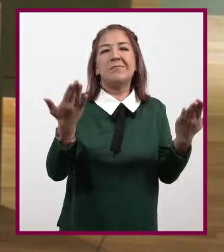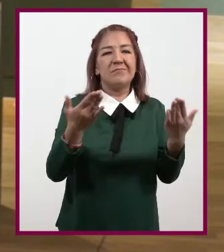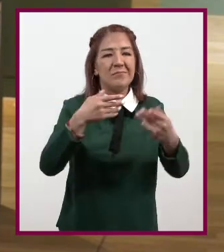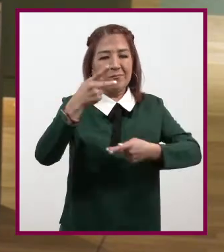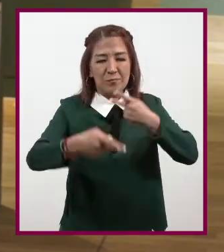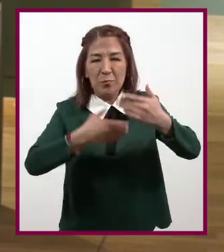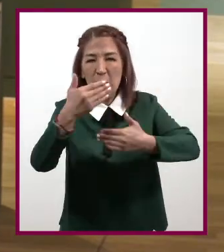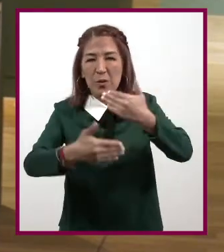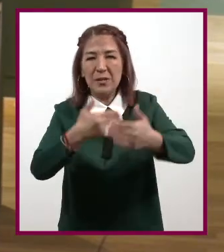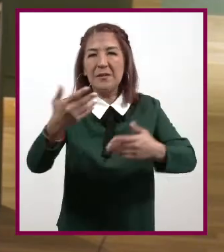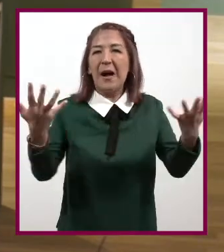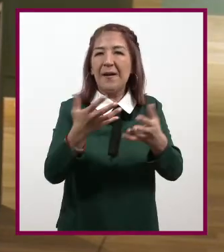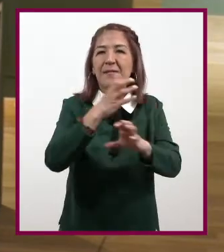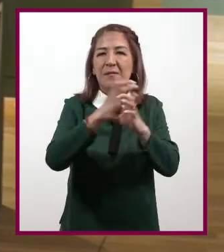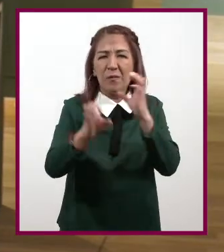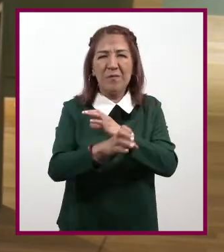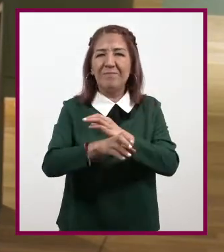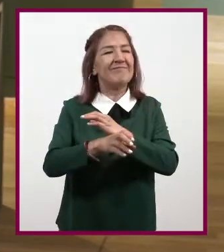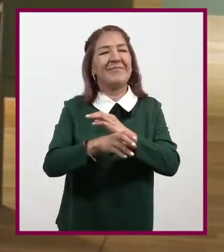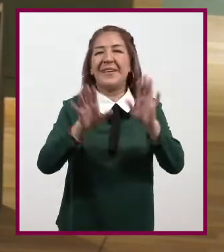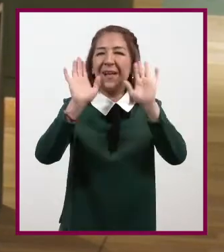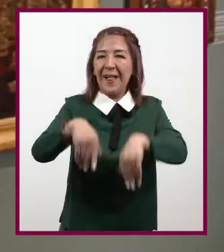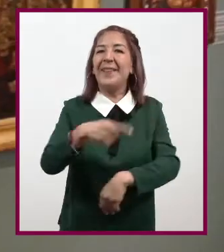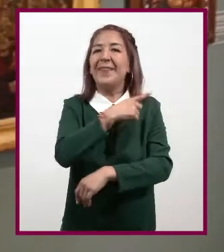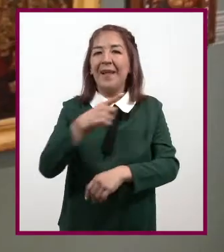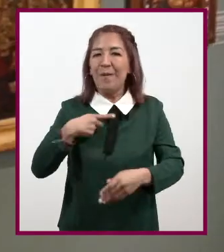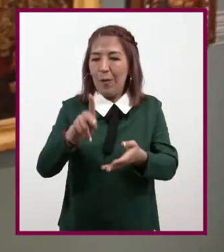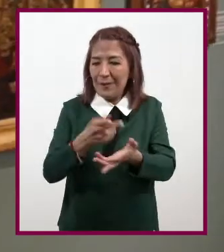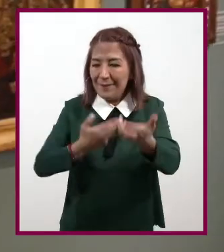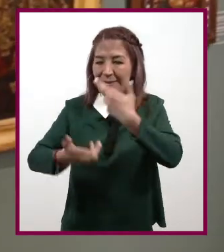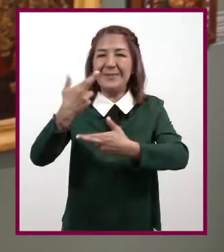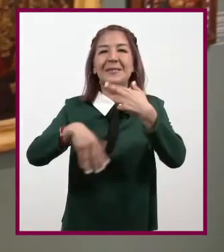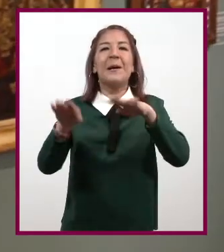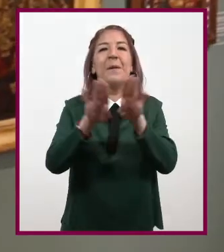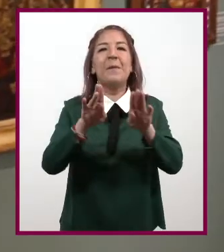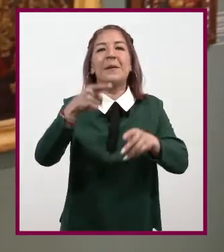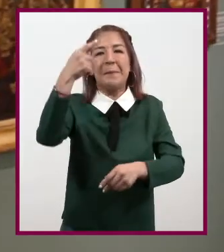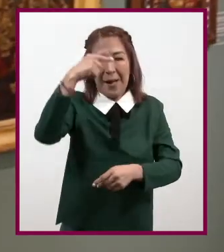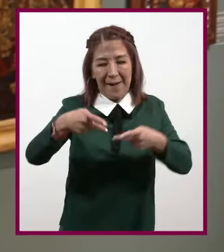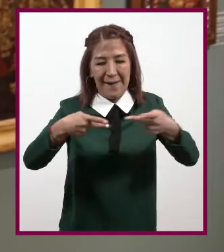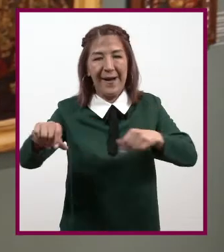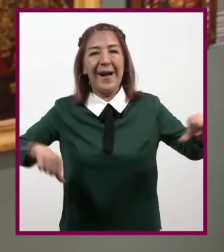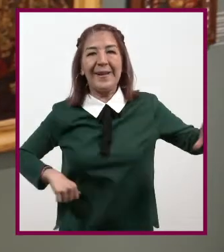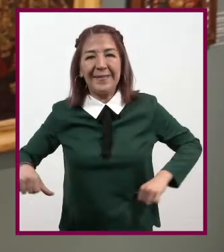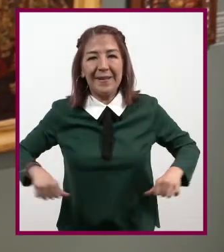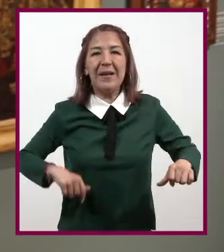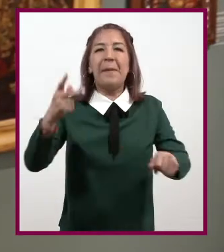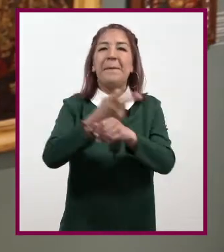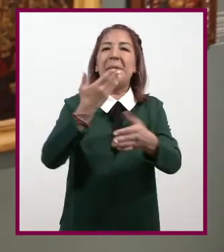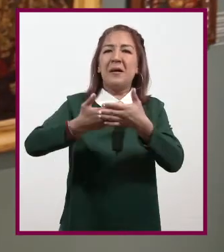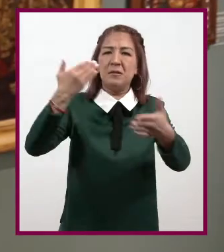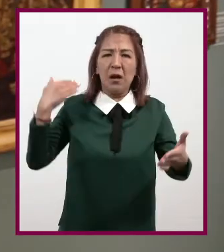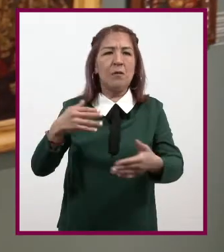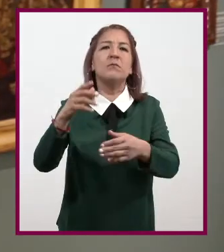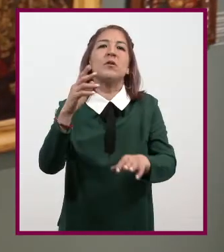vale la pena reconciliarnos con estos pasados, con estas dicotomías, por supuesto, abrogar lo que se tenga que eliminar